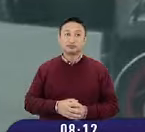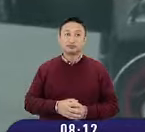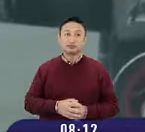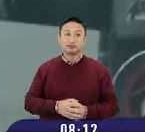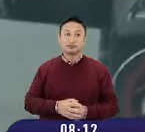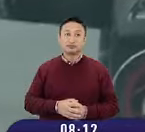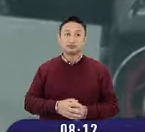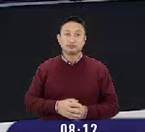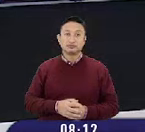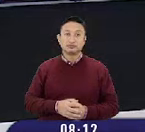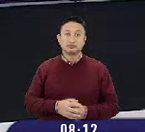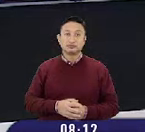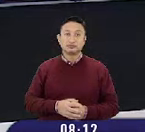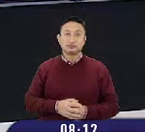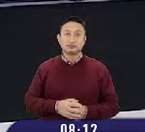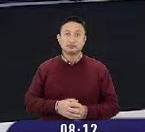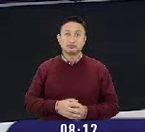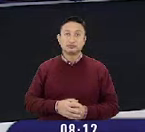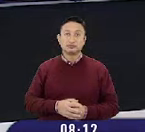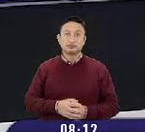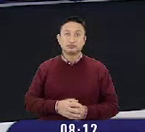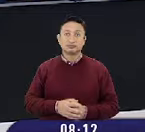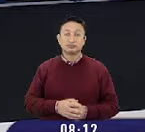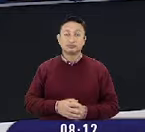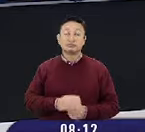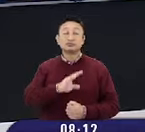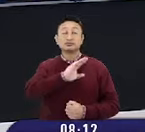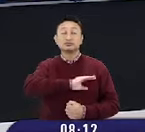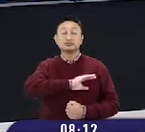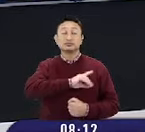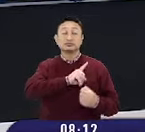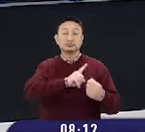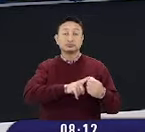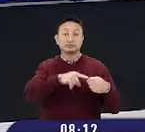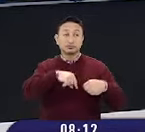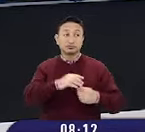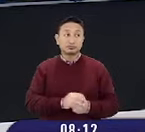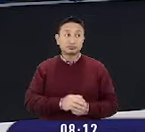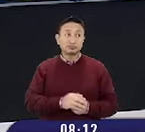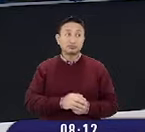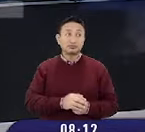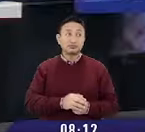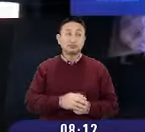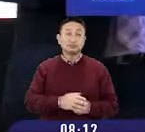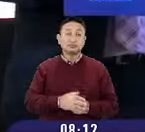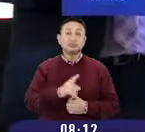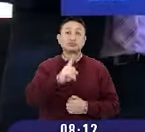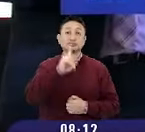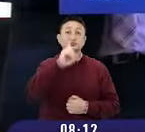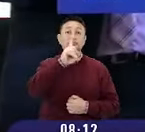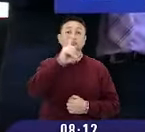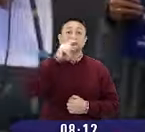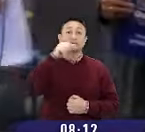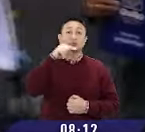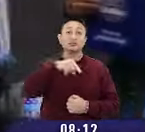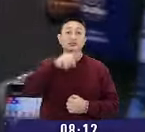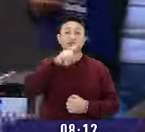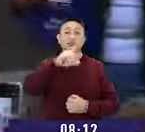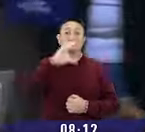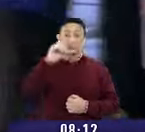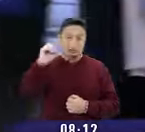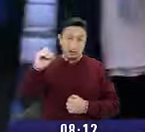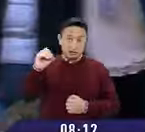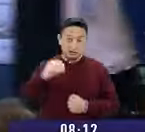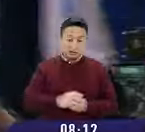Informó Javier Rosero. El municipio de Quito entregó 1.111 escrituras a los habitantes de 44